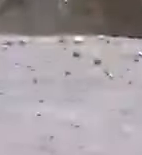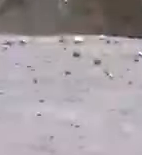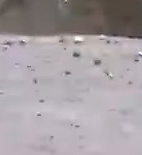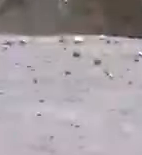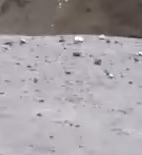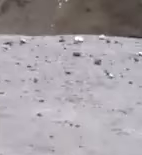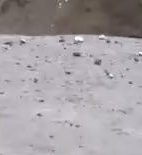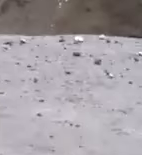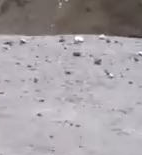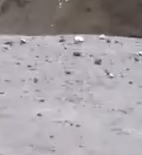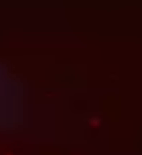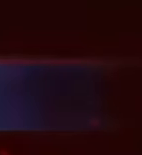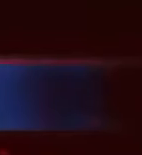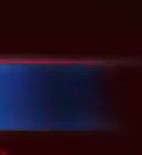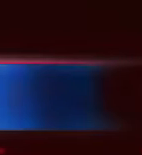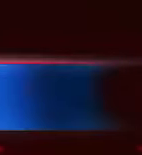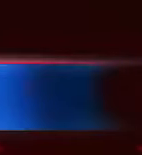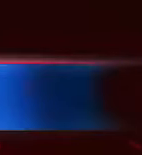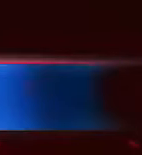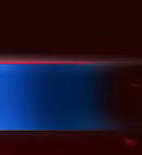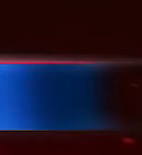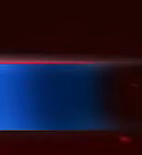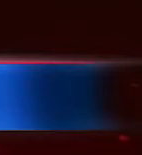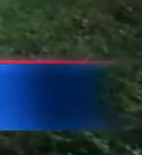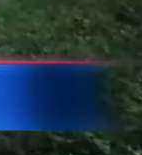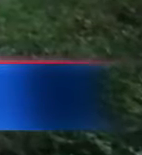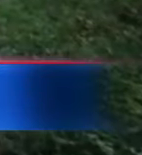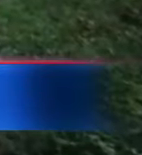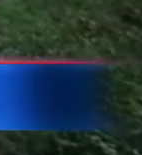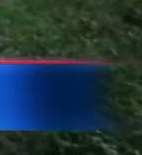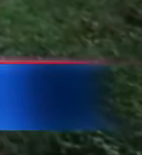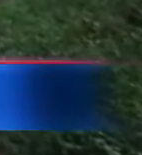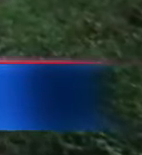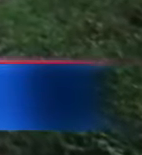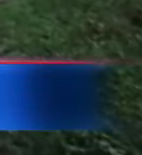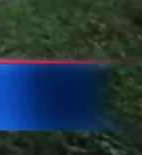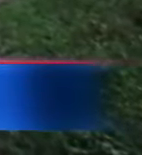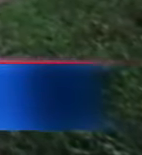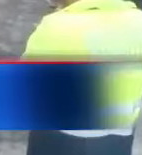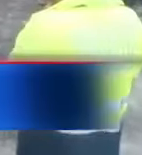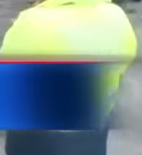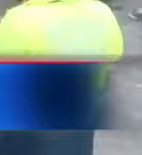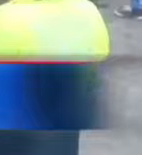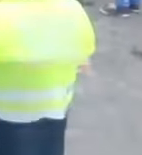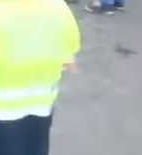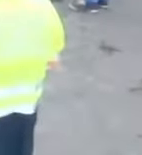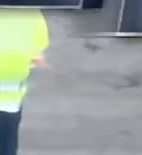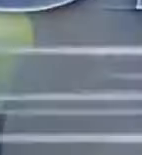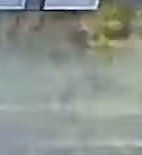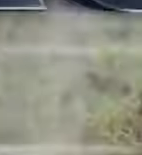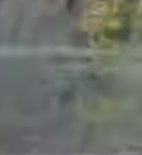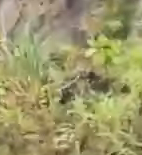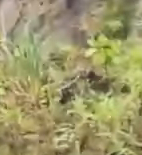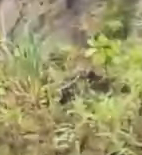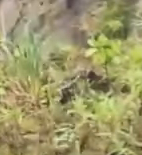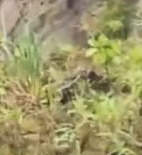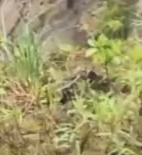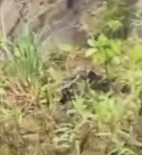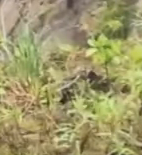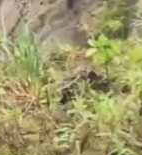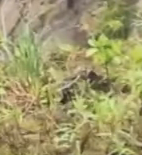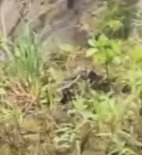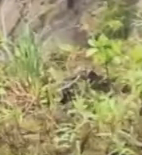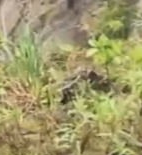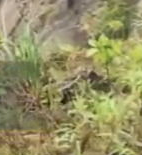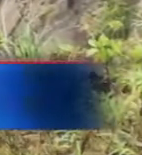Al menos 4 muertos y daños en varias regiones por la época invernal en el país.